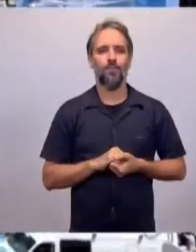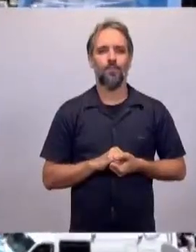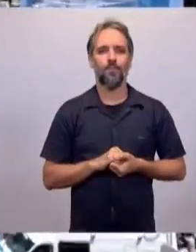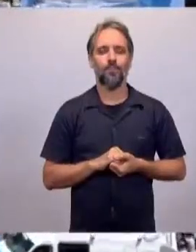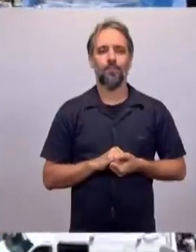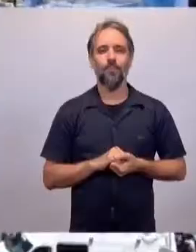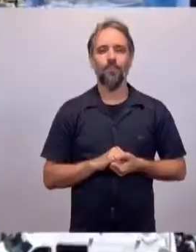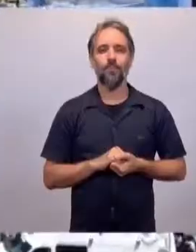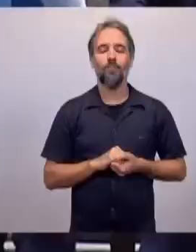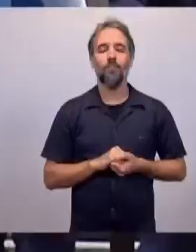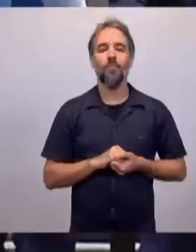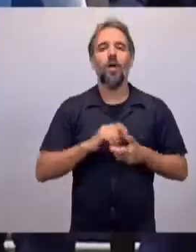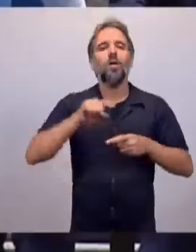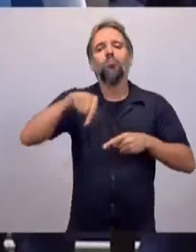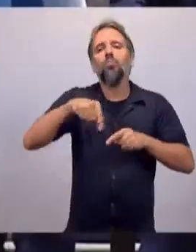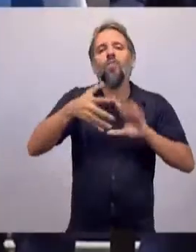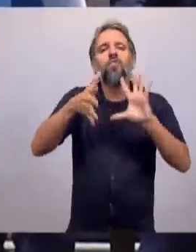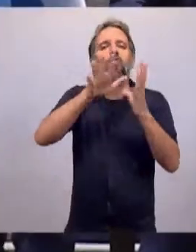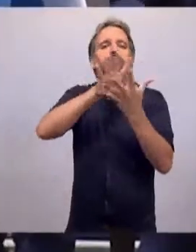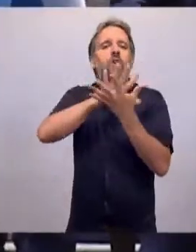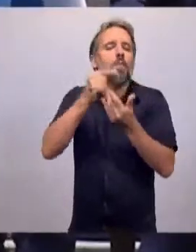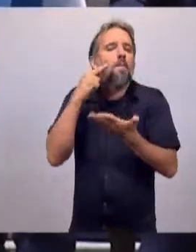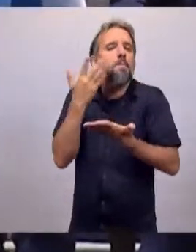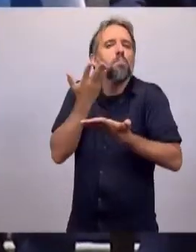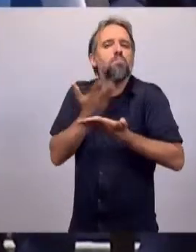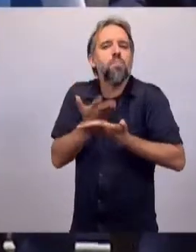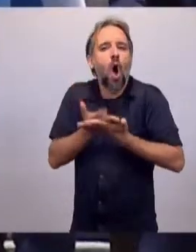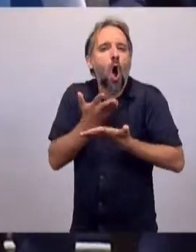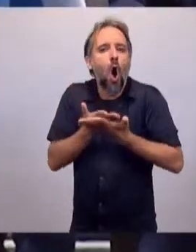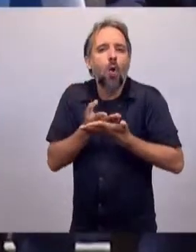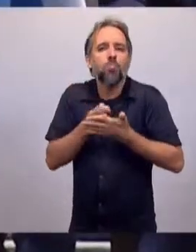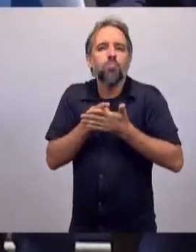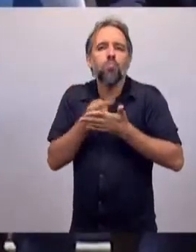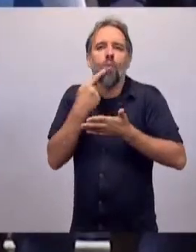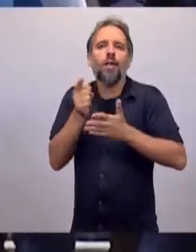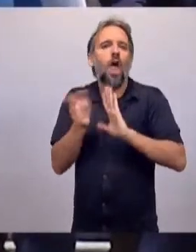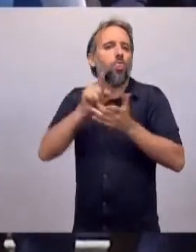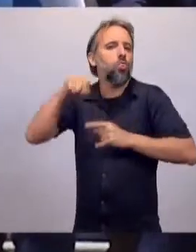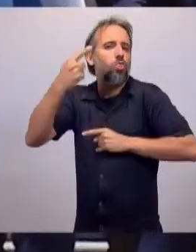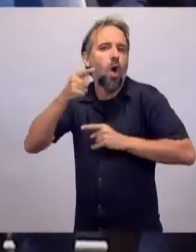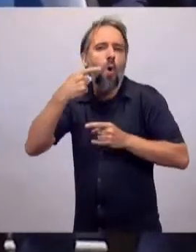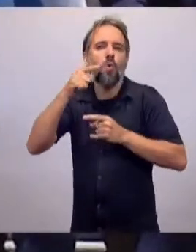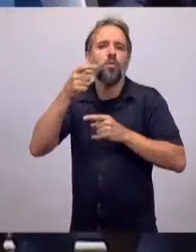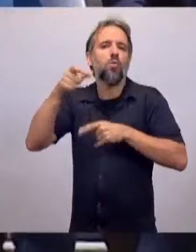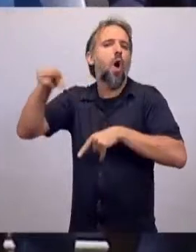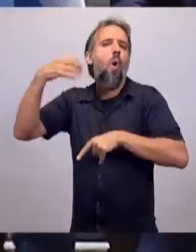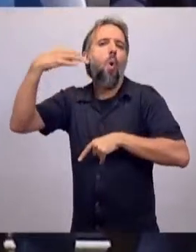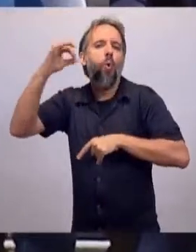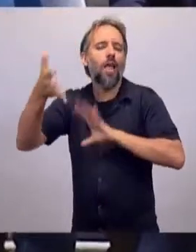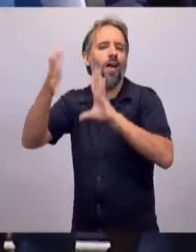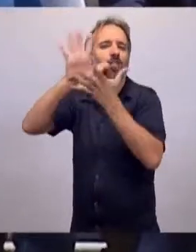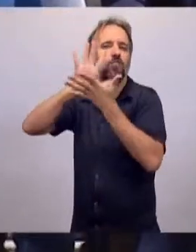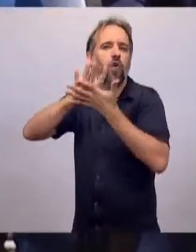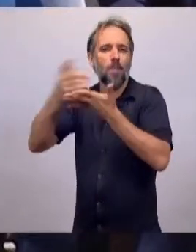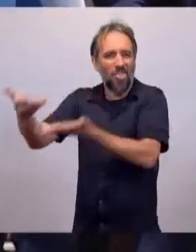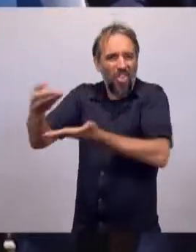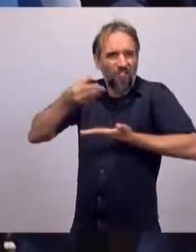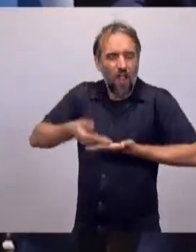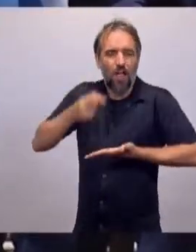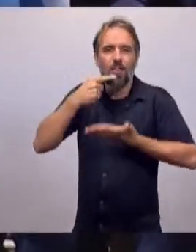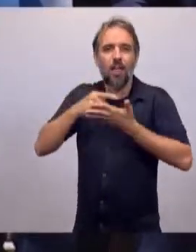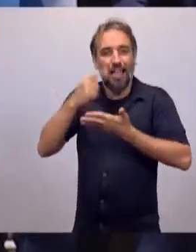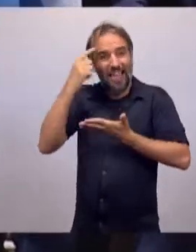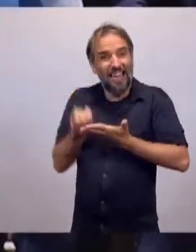En el caso alternativo, la propuesta sensiblera progresista, cuya única fuente de financiamiento es la emisión